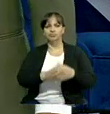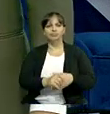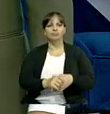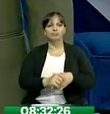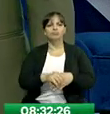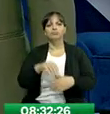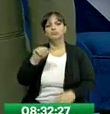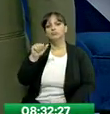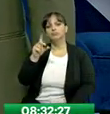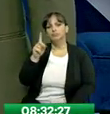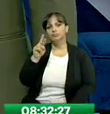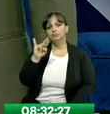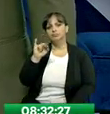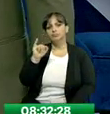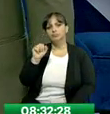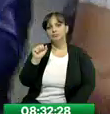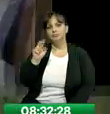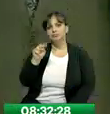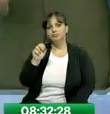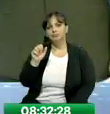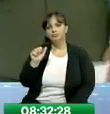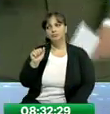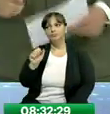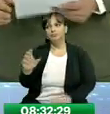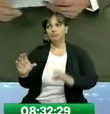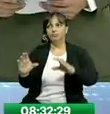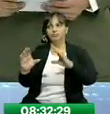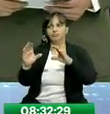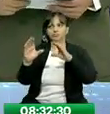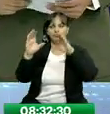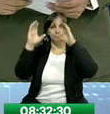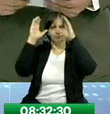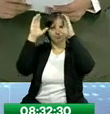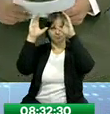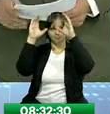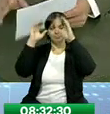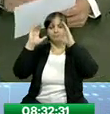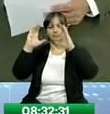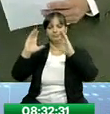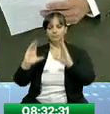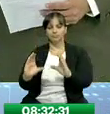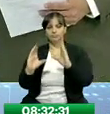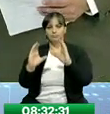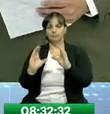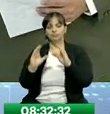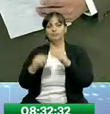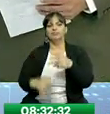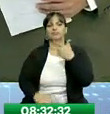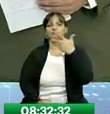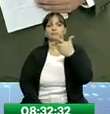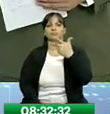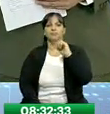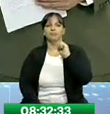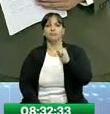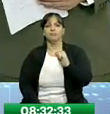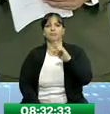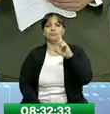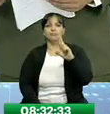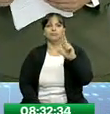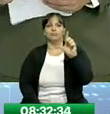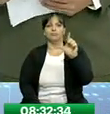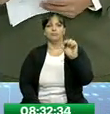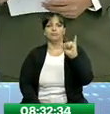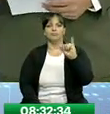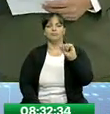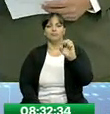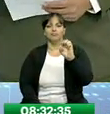compañera adriana méndez y también charlize pizza y vamos a saludar primera con adriana y luego con nuestro compañero charlie a diana